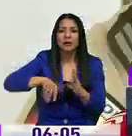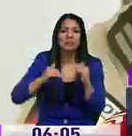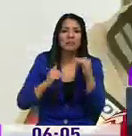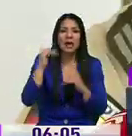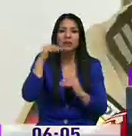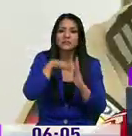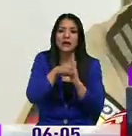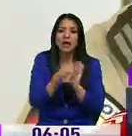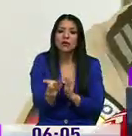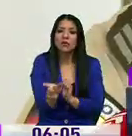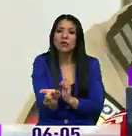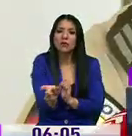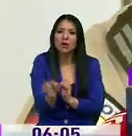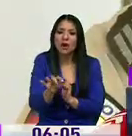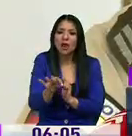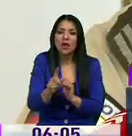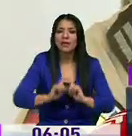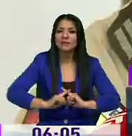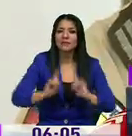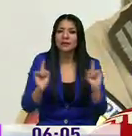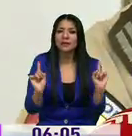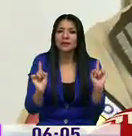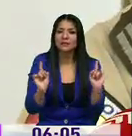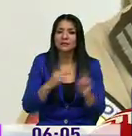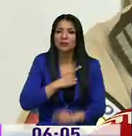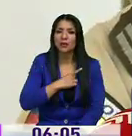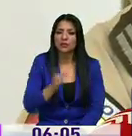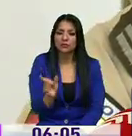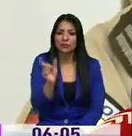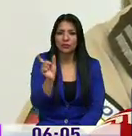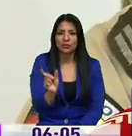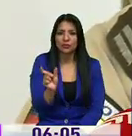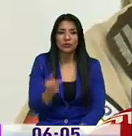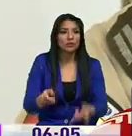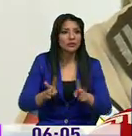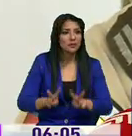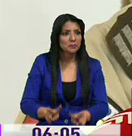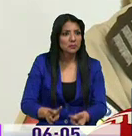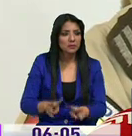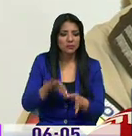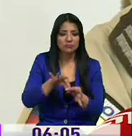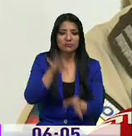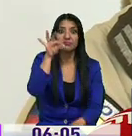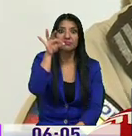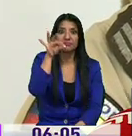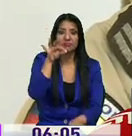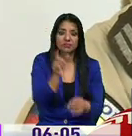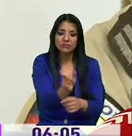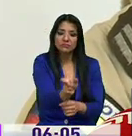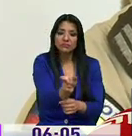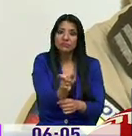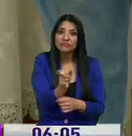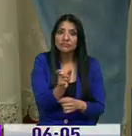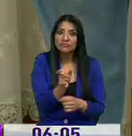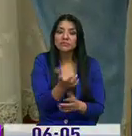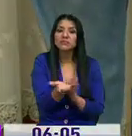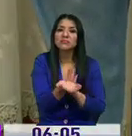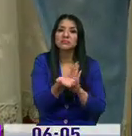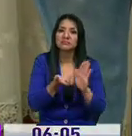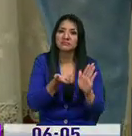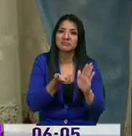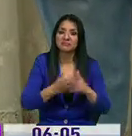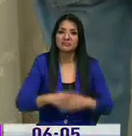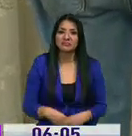todos de diferentes propietarios con una con papeletas de retiro los